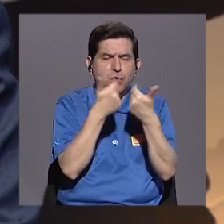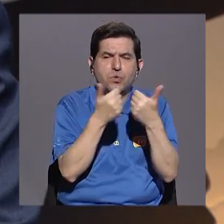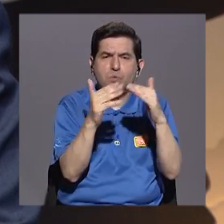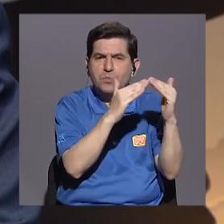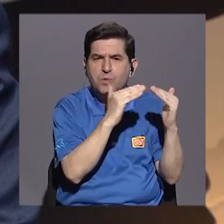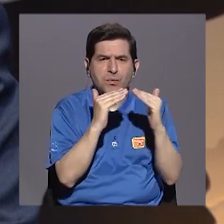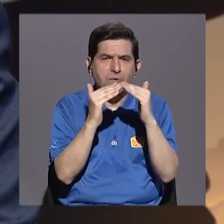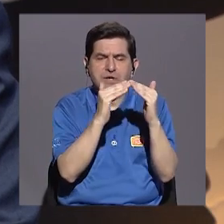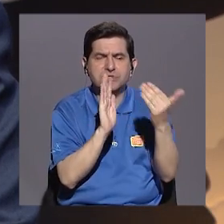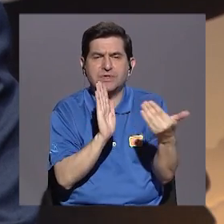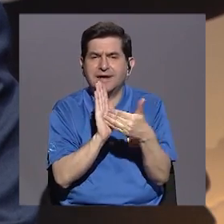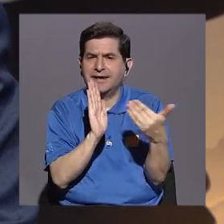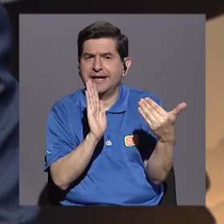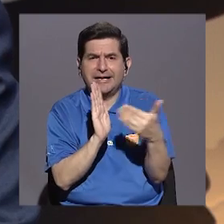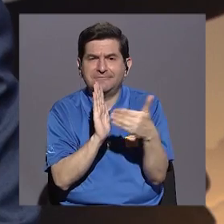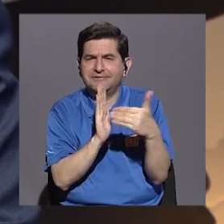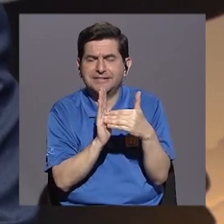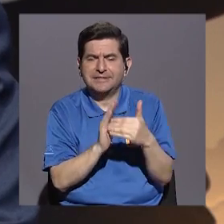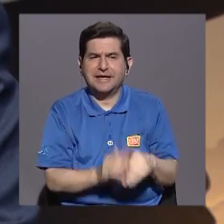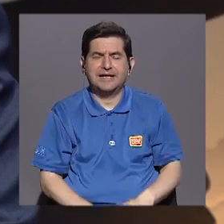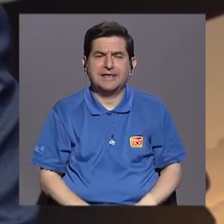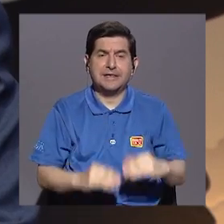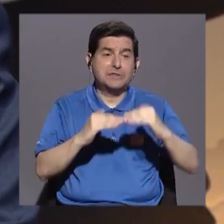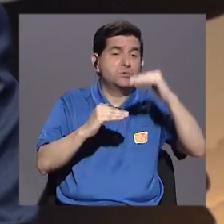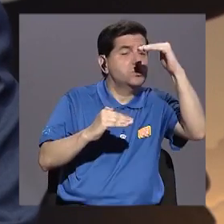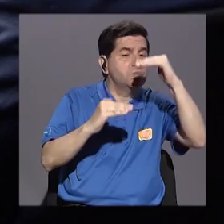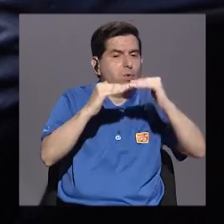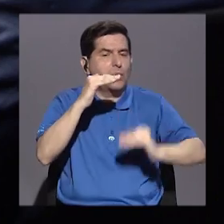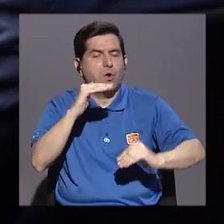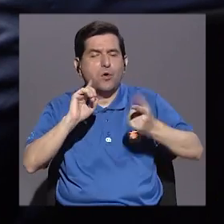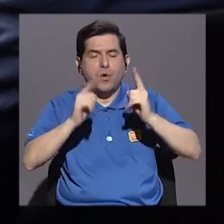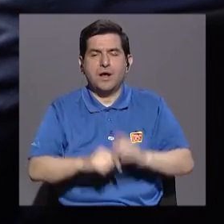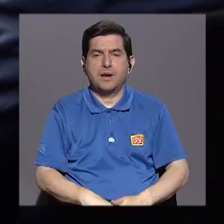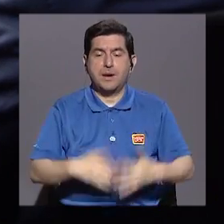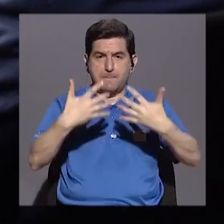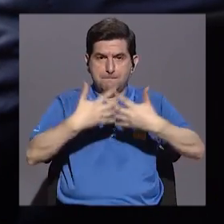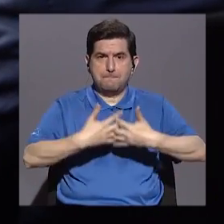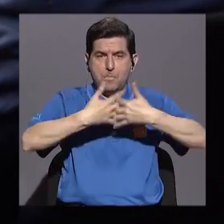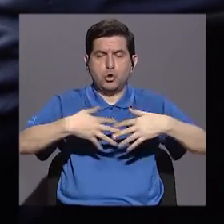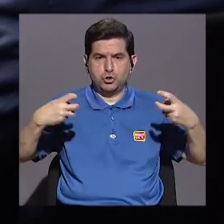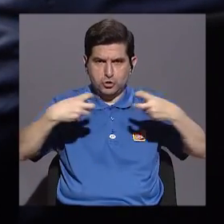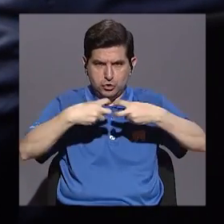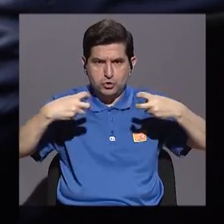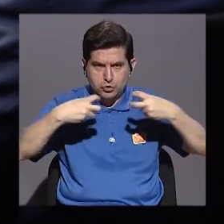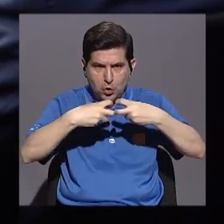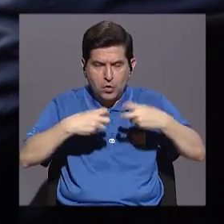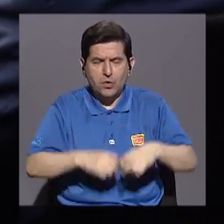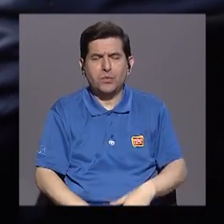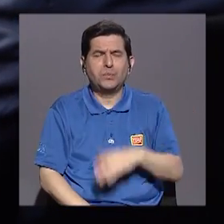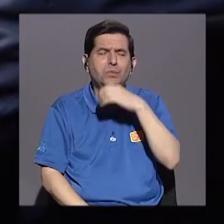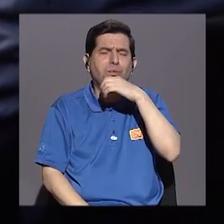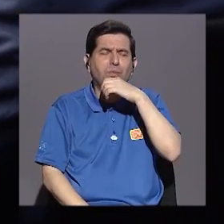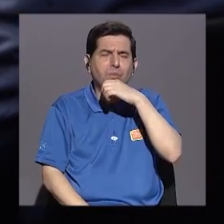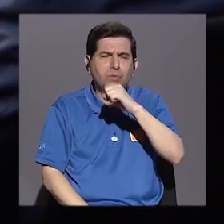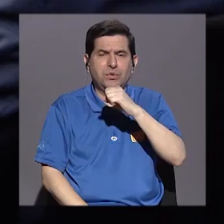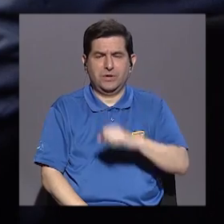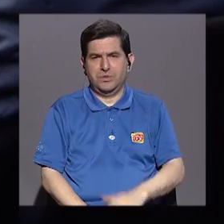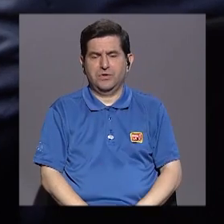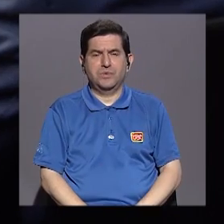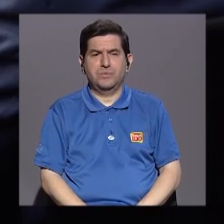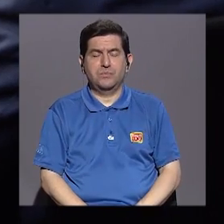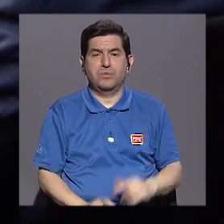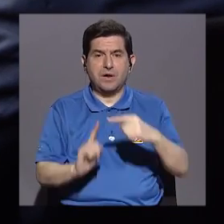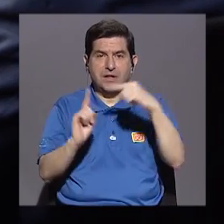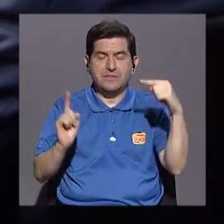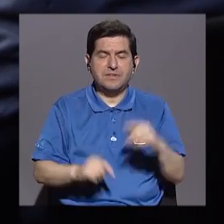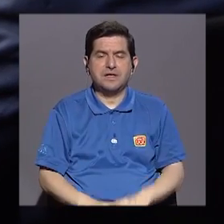nuestra población van a afectar más o menos claro el motor eléctrico es un motor digamos que muy antiguo desde los